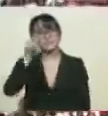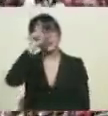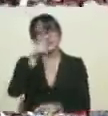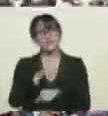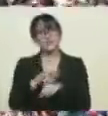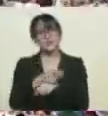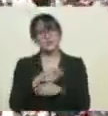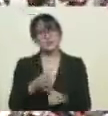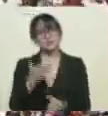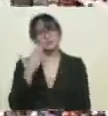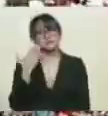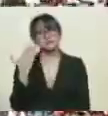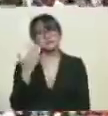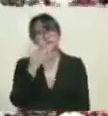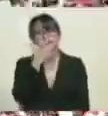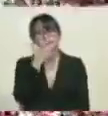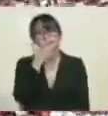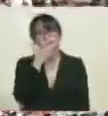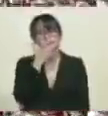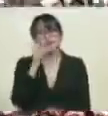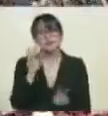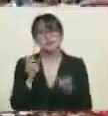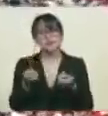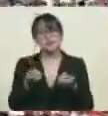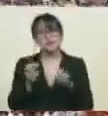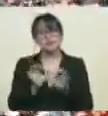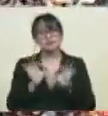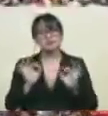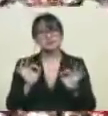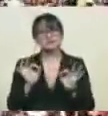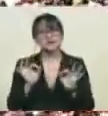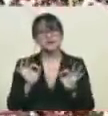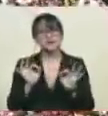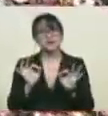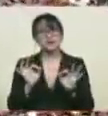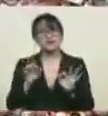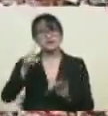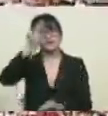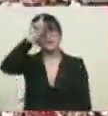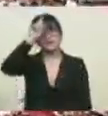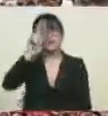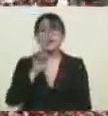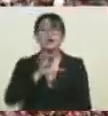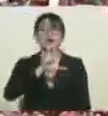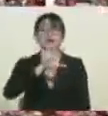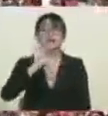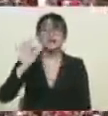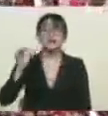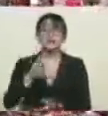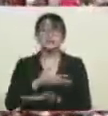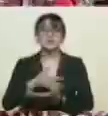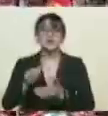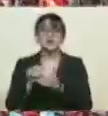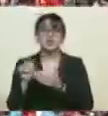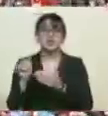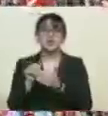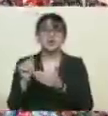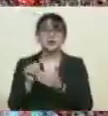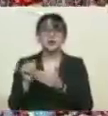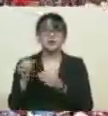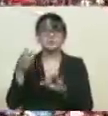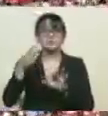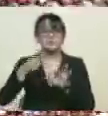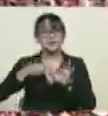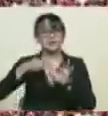para la zona económica especial de Paraguaná 500 millones de dólares en